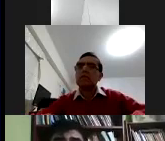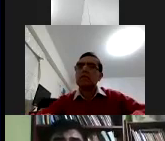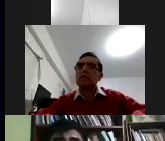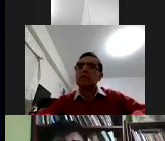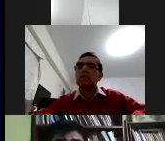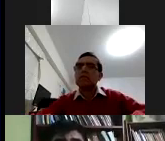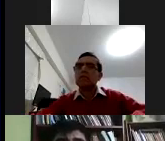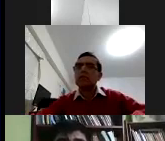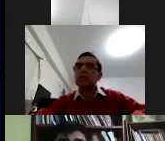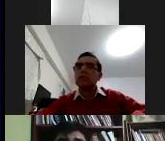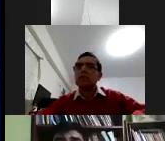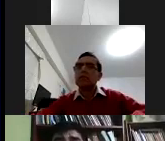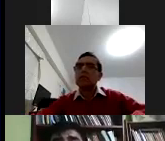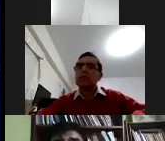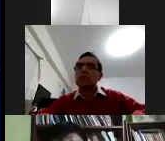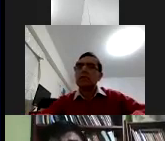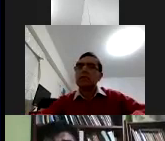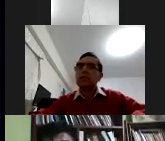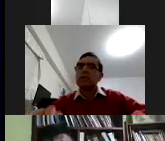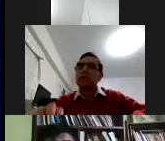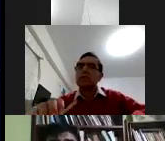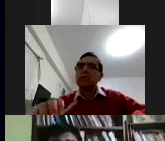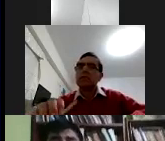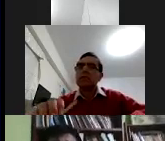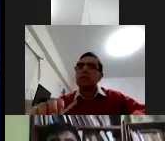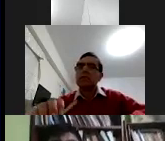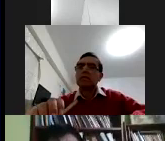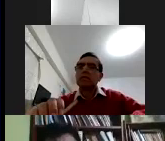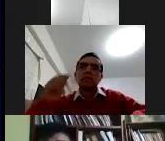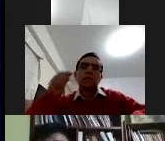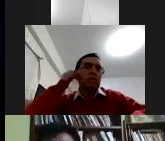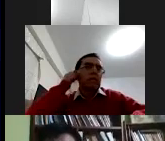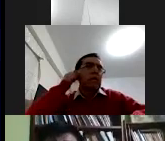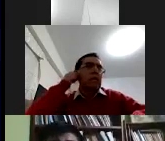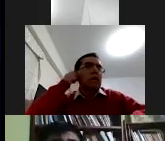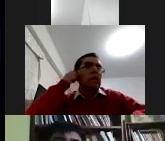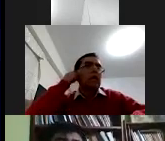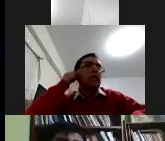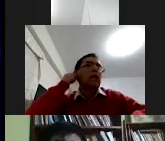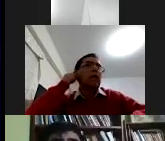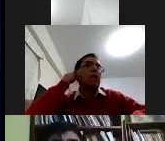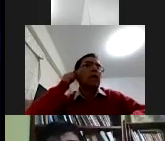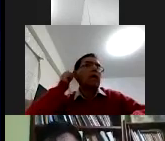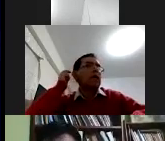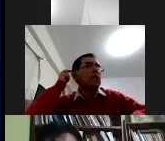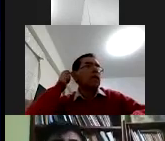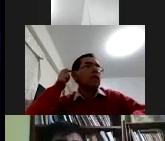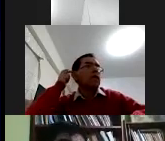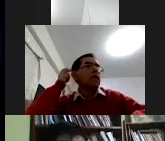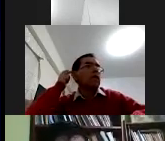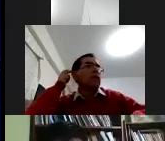hay rastros de que puede haberse afectado debido a pues al mal funcionamiento que está teniendo su sistema